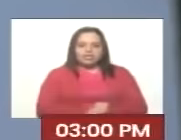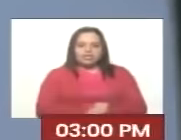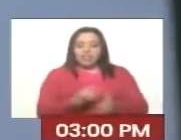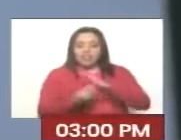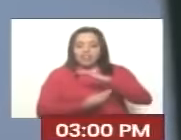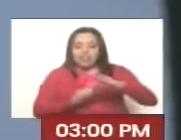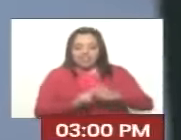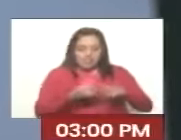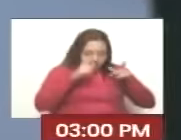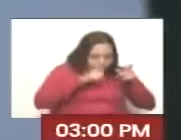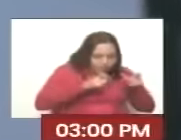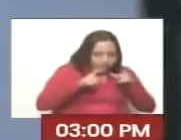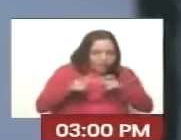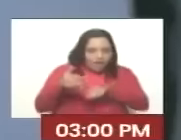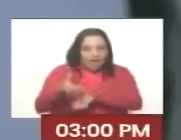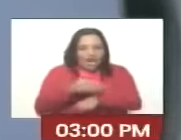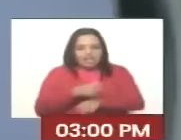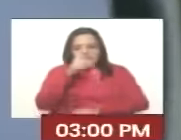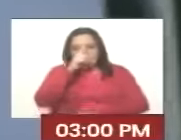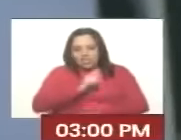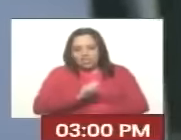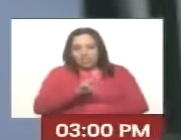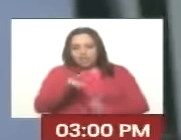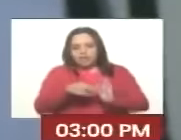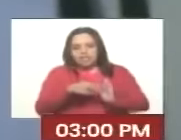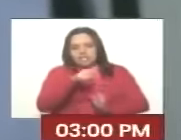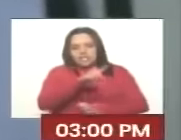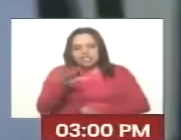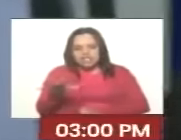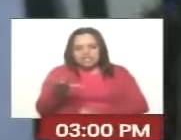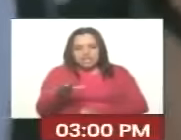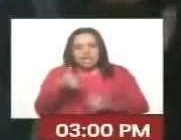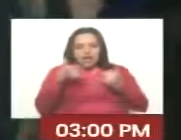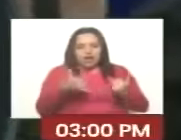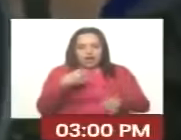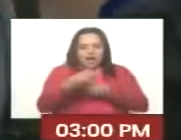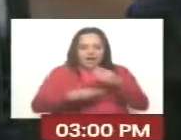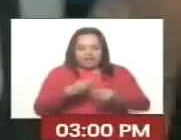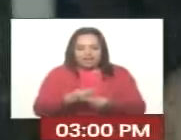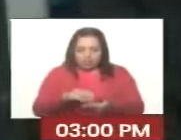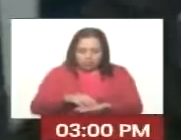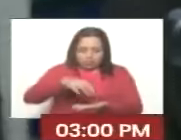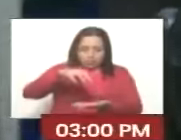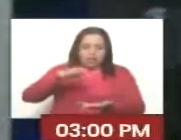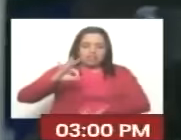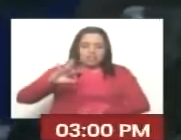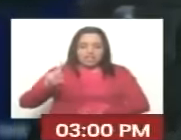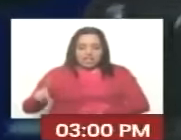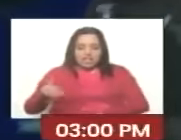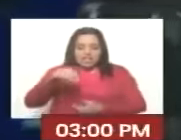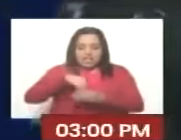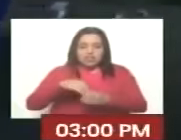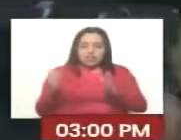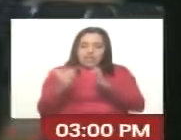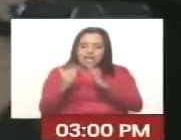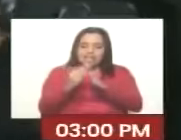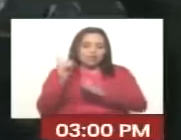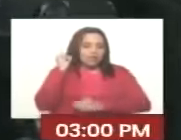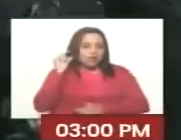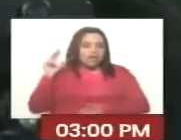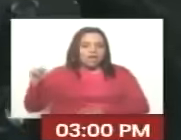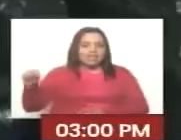fijadas fotográficamente en el año 2015, las cuales llevamos ahora a escala real en el apartamento de Natalia Mestre, que esto es un